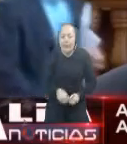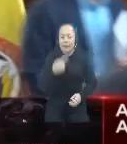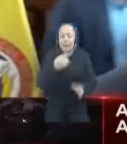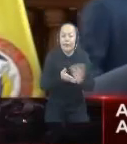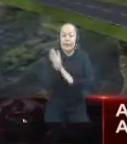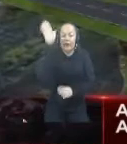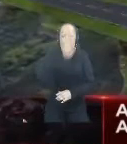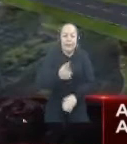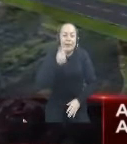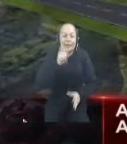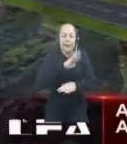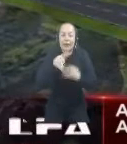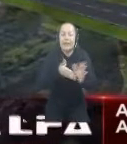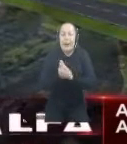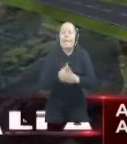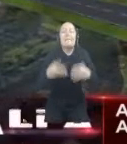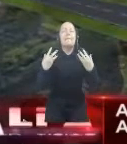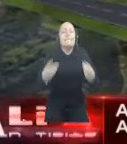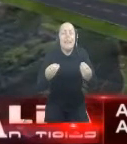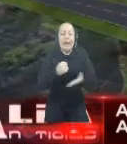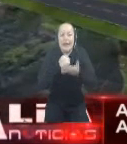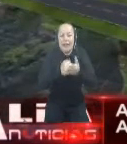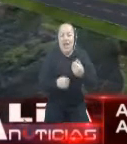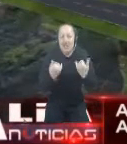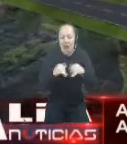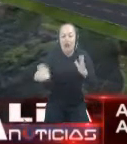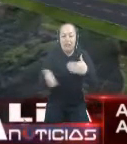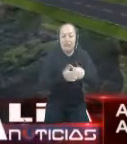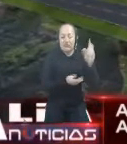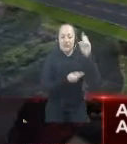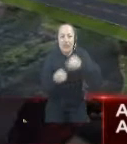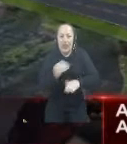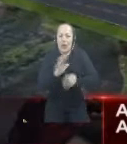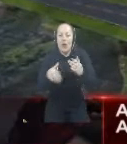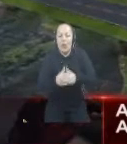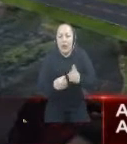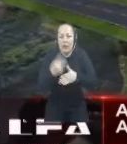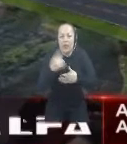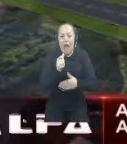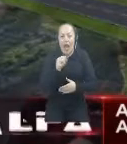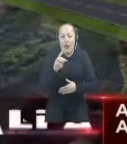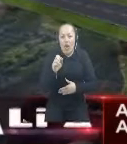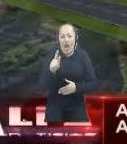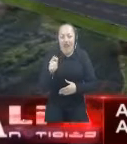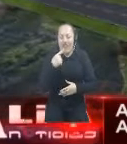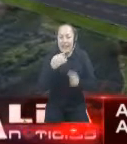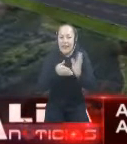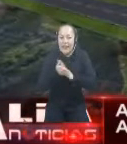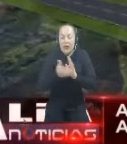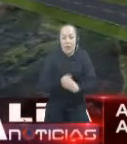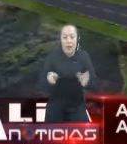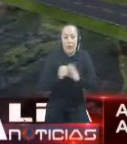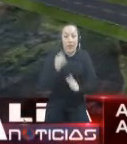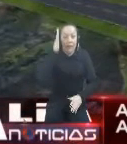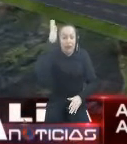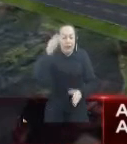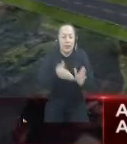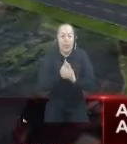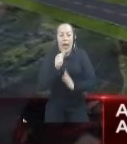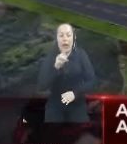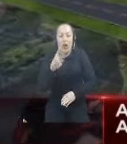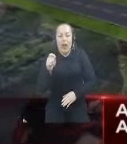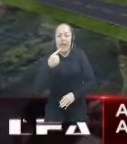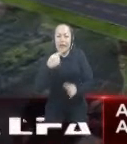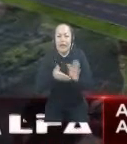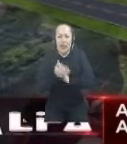Departamento de Caldas para contribuir al cierre financiero del proyecto de Aerocafé. Con respecto a la aprobación de vigencias futuras para Aerocafé,